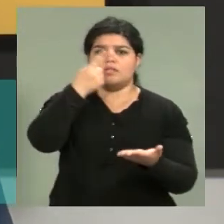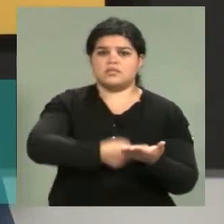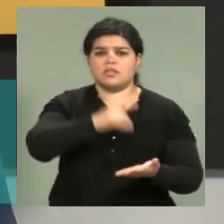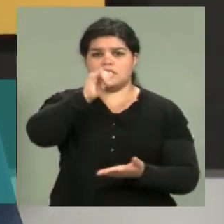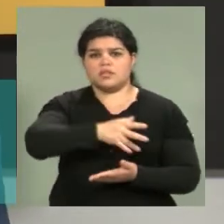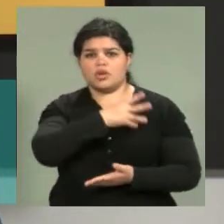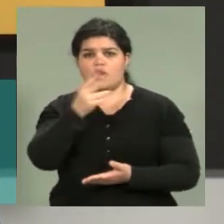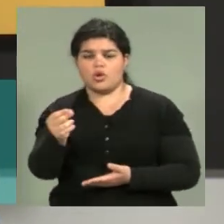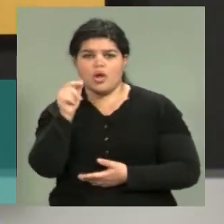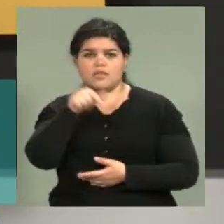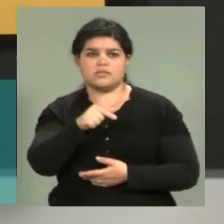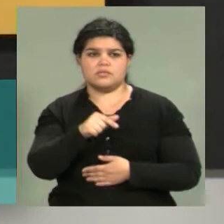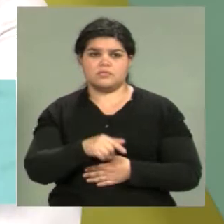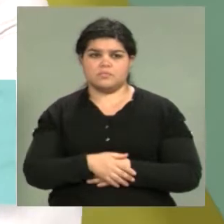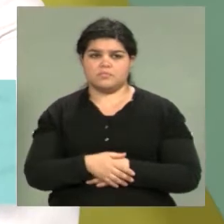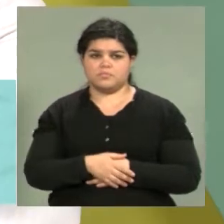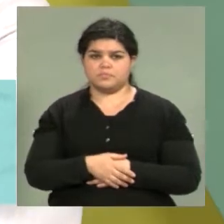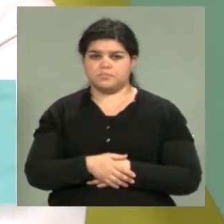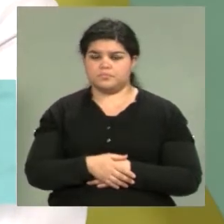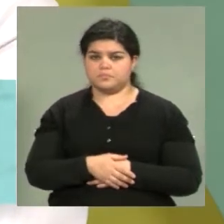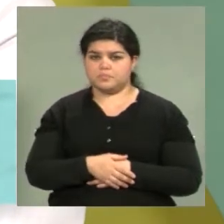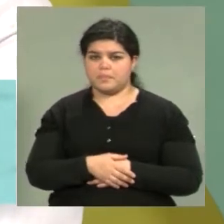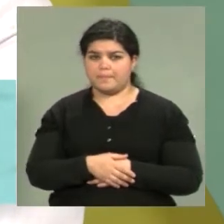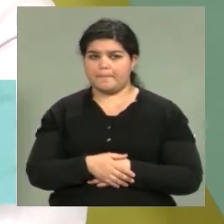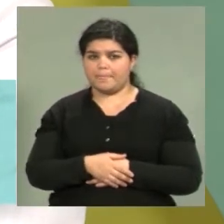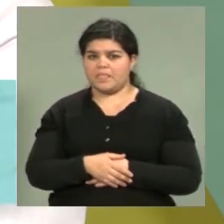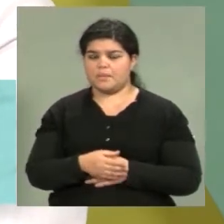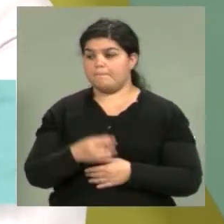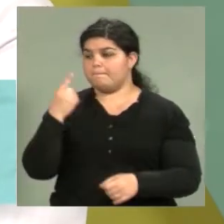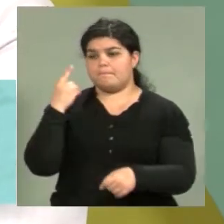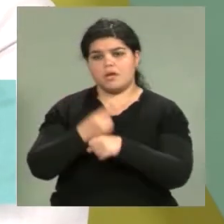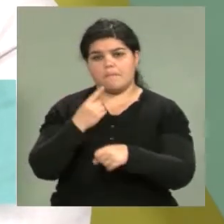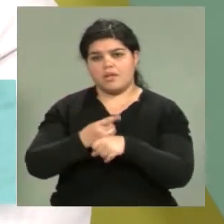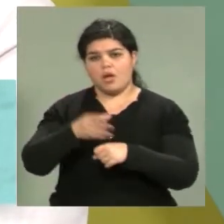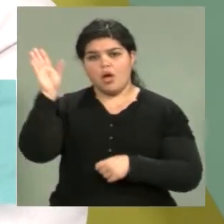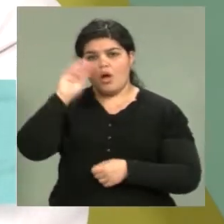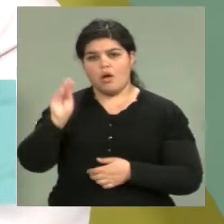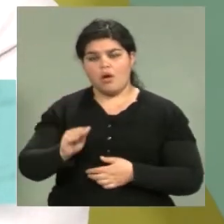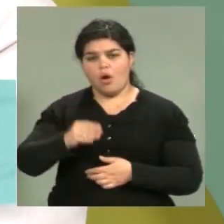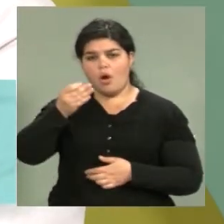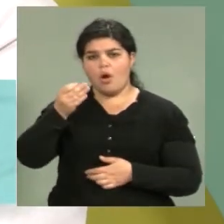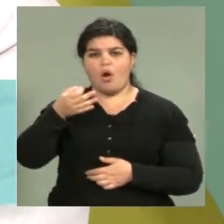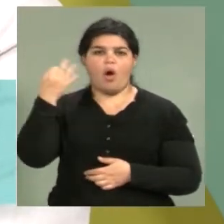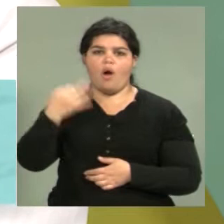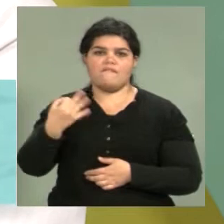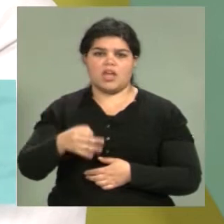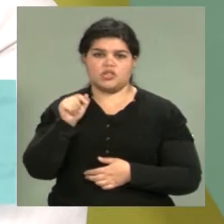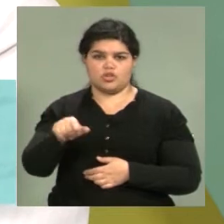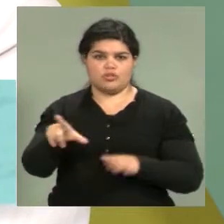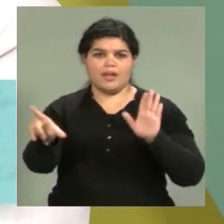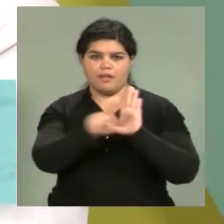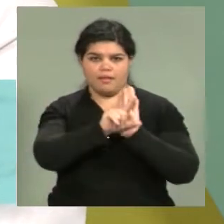de eso, ¿no? Algo tan Y en tan primer lugar sensible. es obligación de los médicos dar esa información, está en la ley, e incluso